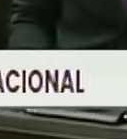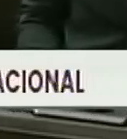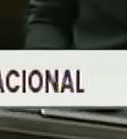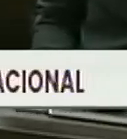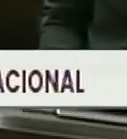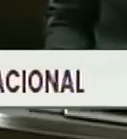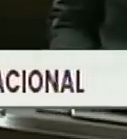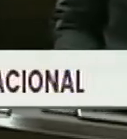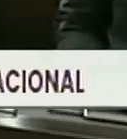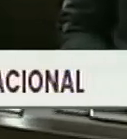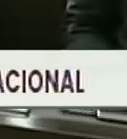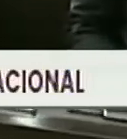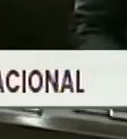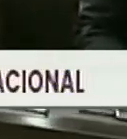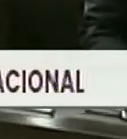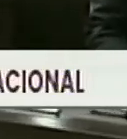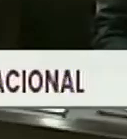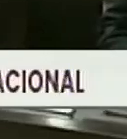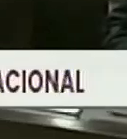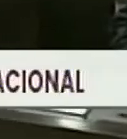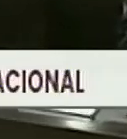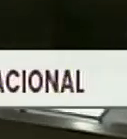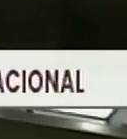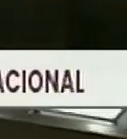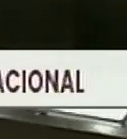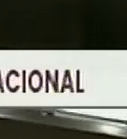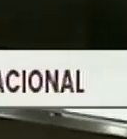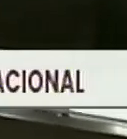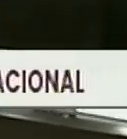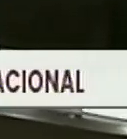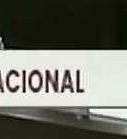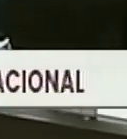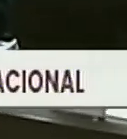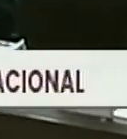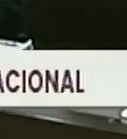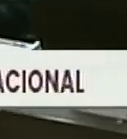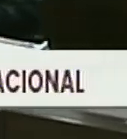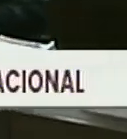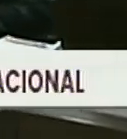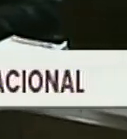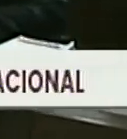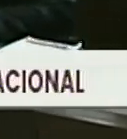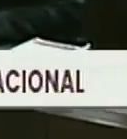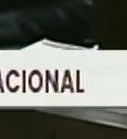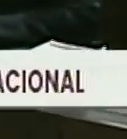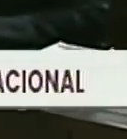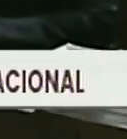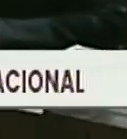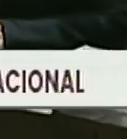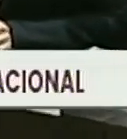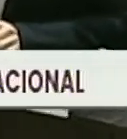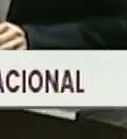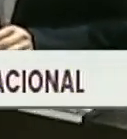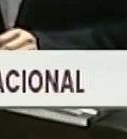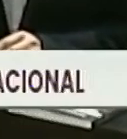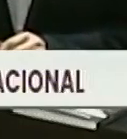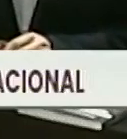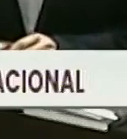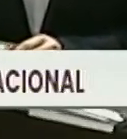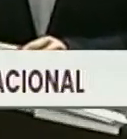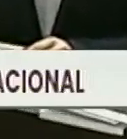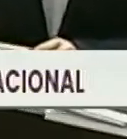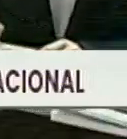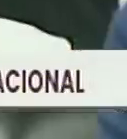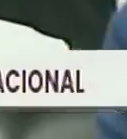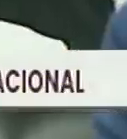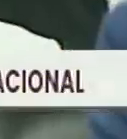Poder Electoral venezolano. Esta comisión especial ya terminó sus deliberaciones, su conversación respecto a